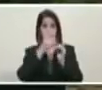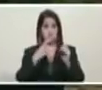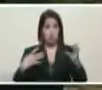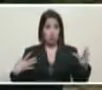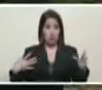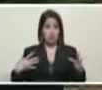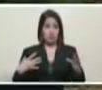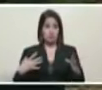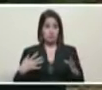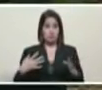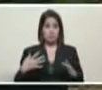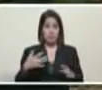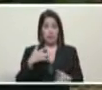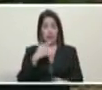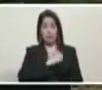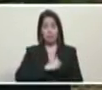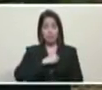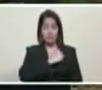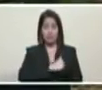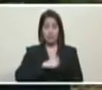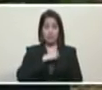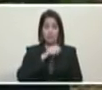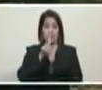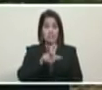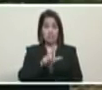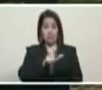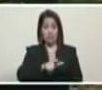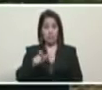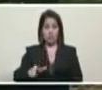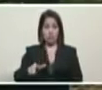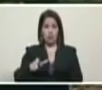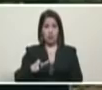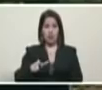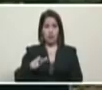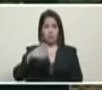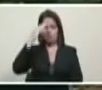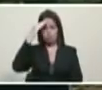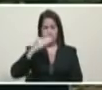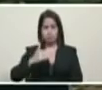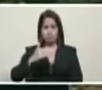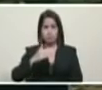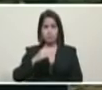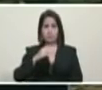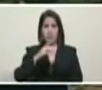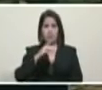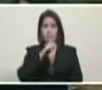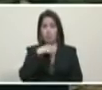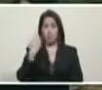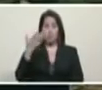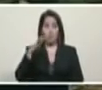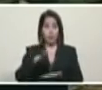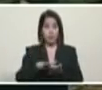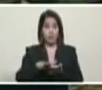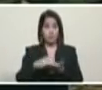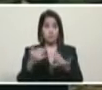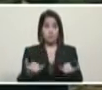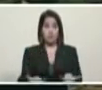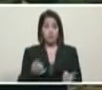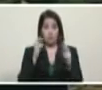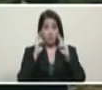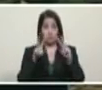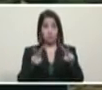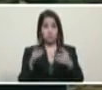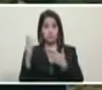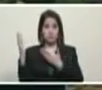donde lamentablemente tres funcionarios de la Guardia Nacional Bolivariana resultaron asesinados. En este momento podemos apreciar